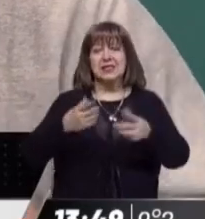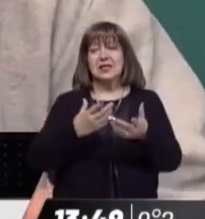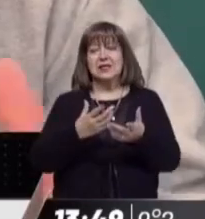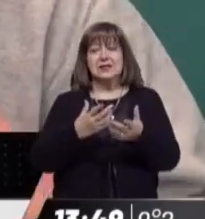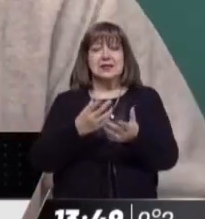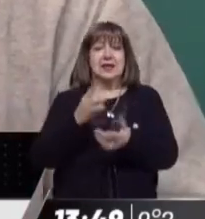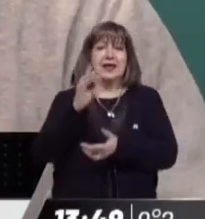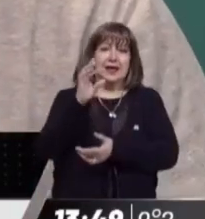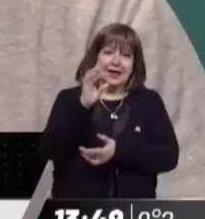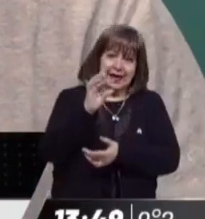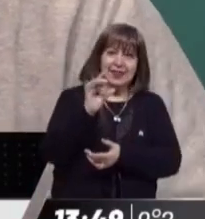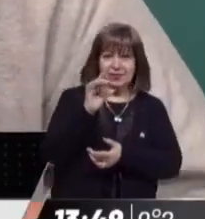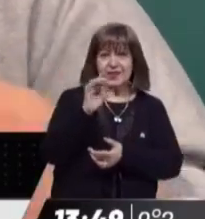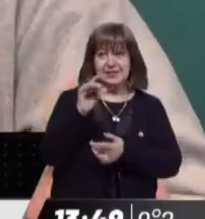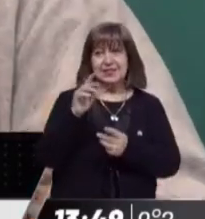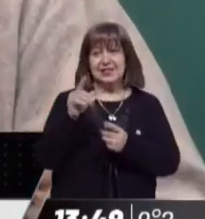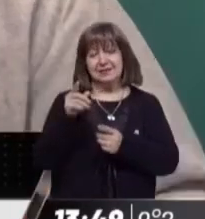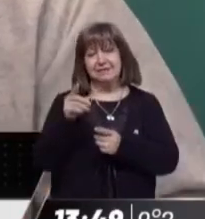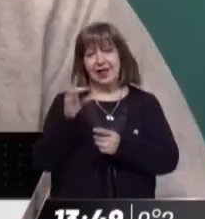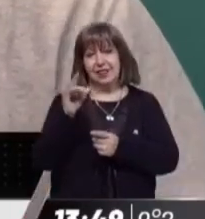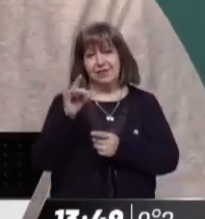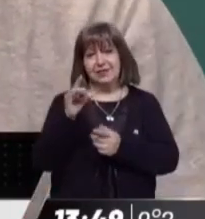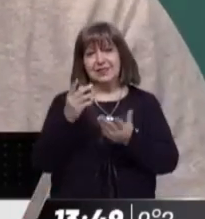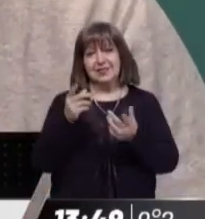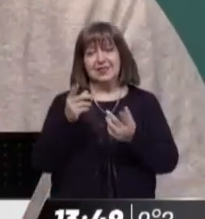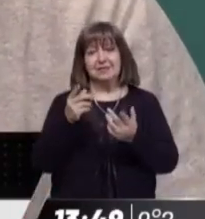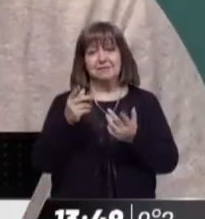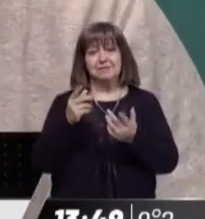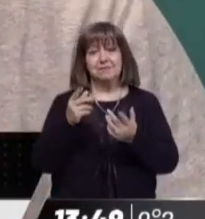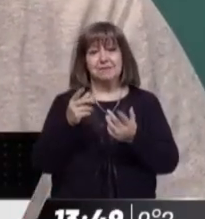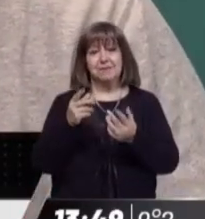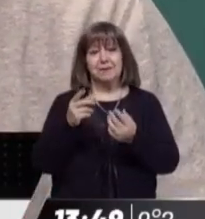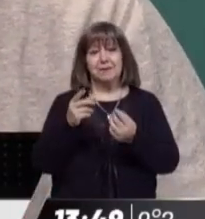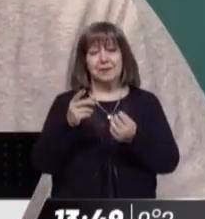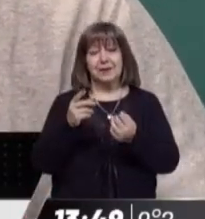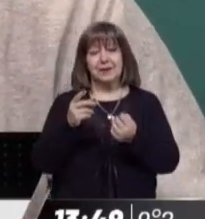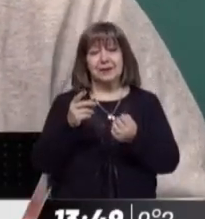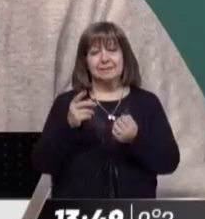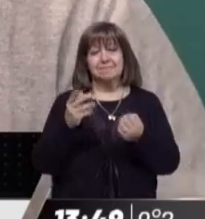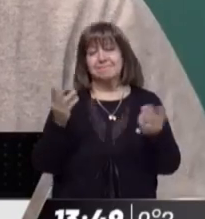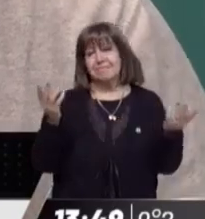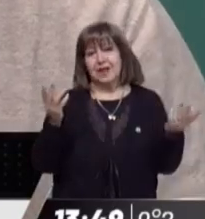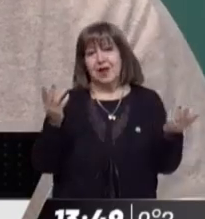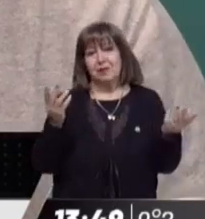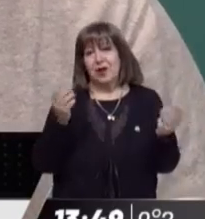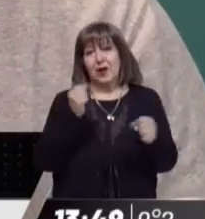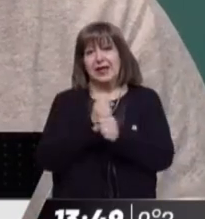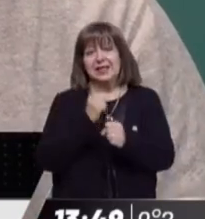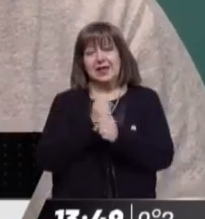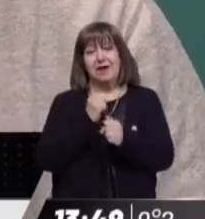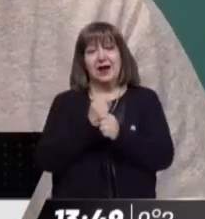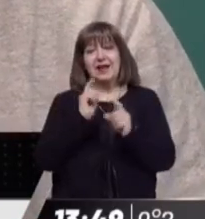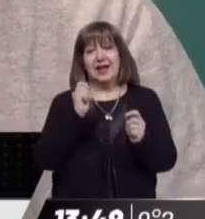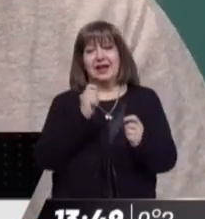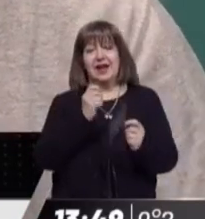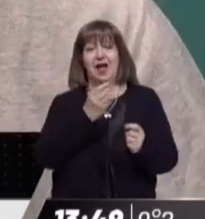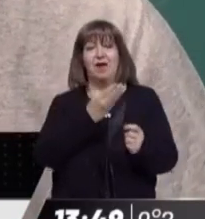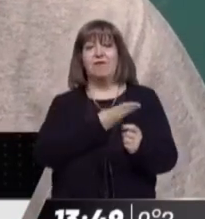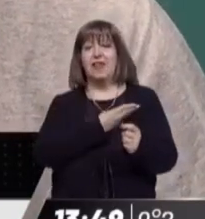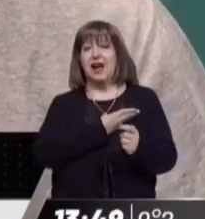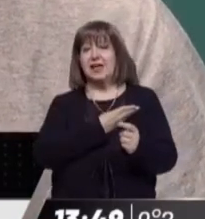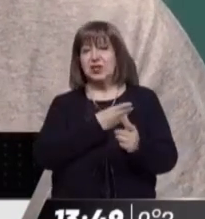es un tema difícil, es un tema complicado, pero bueno, ahí tiene que trabajar la Federación Argentina de Box,